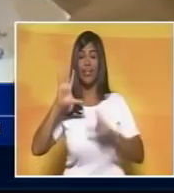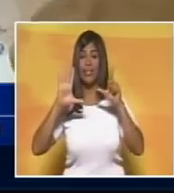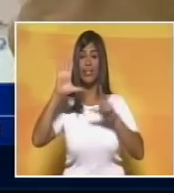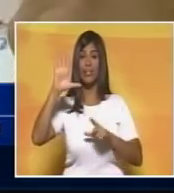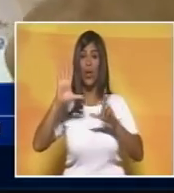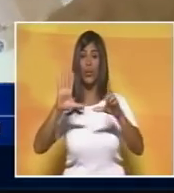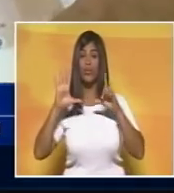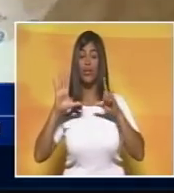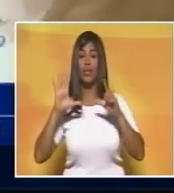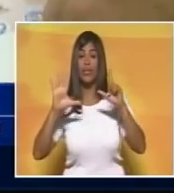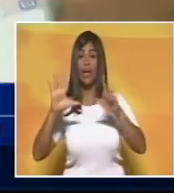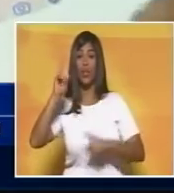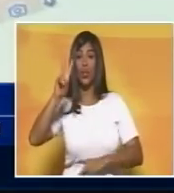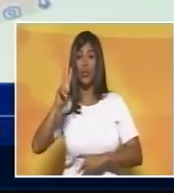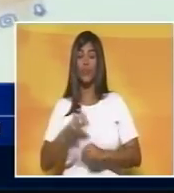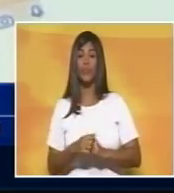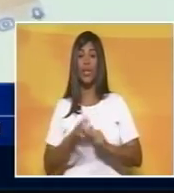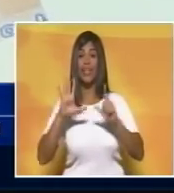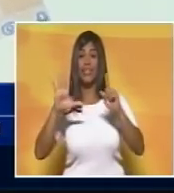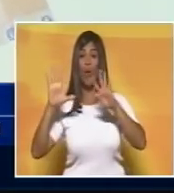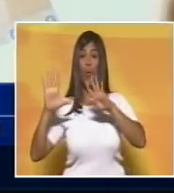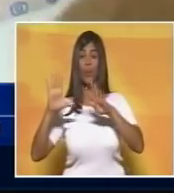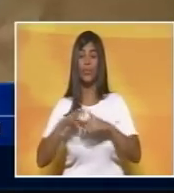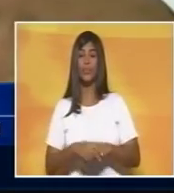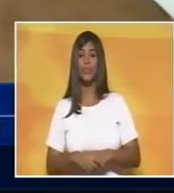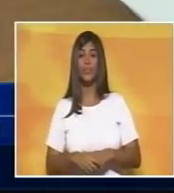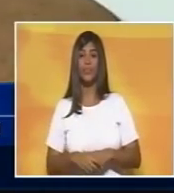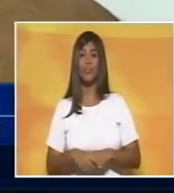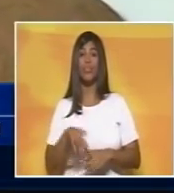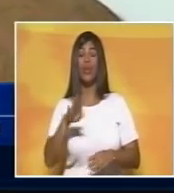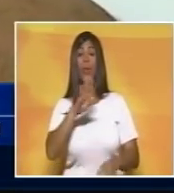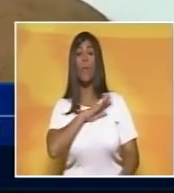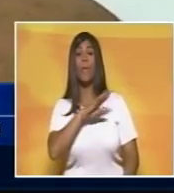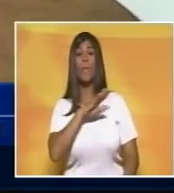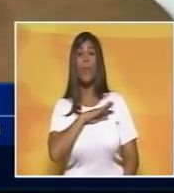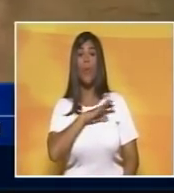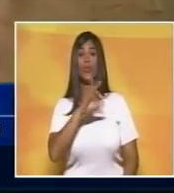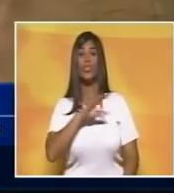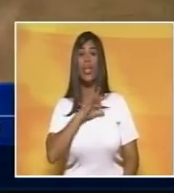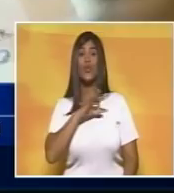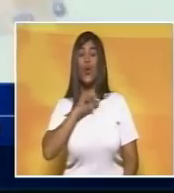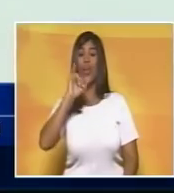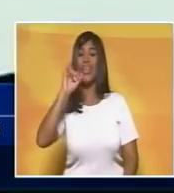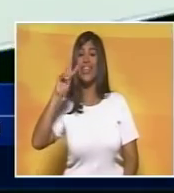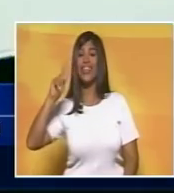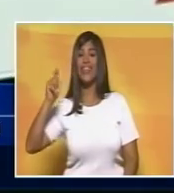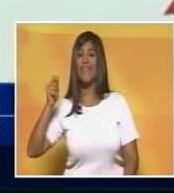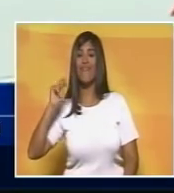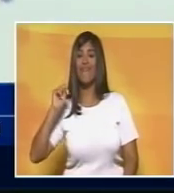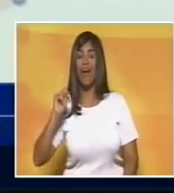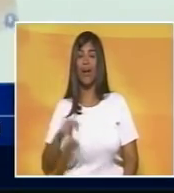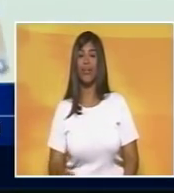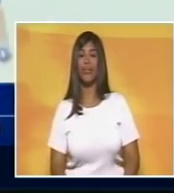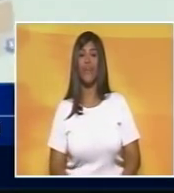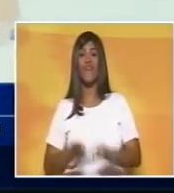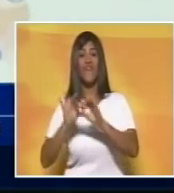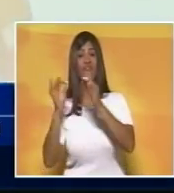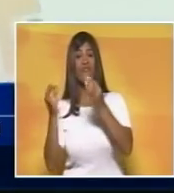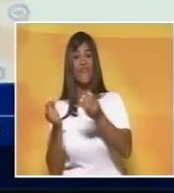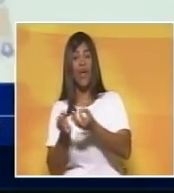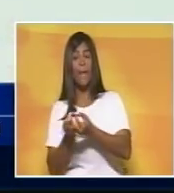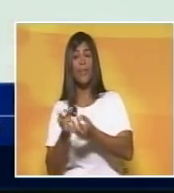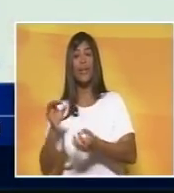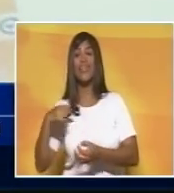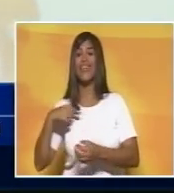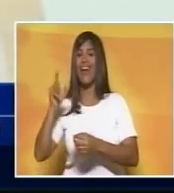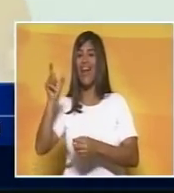75 17 62 69, que pertenece al señor Iván Barrera Núñez, familiar de